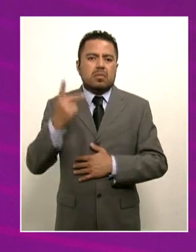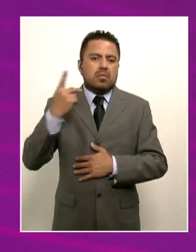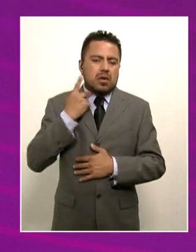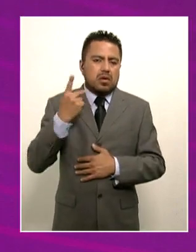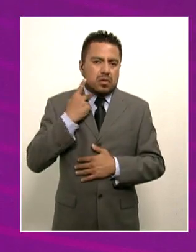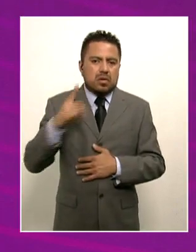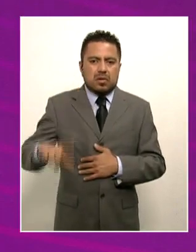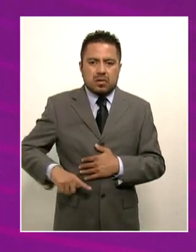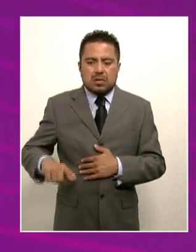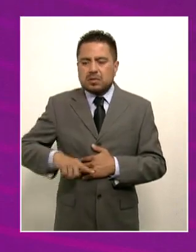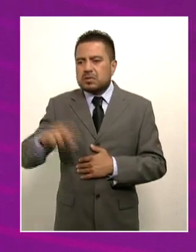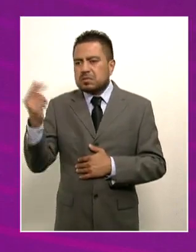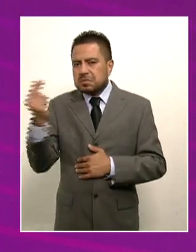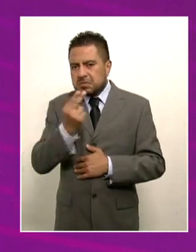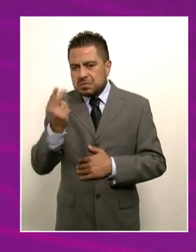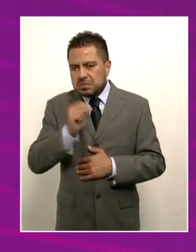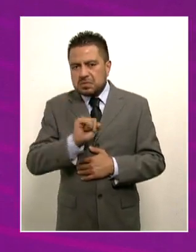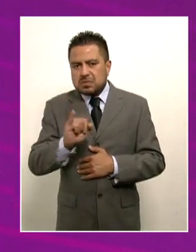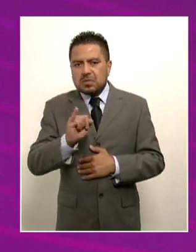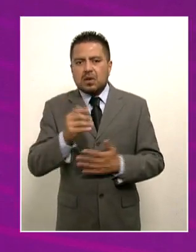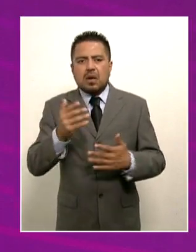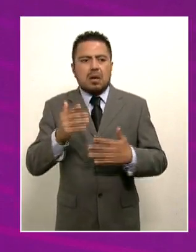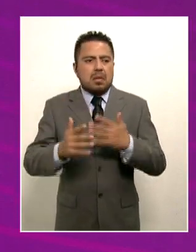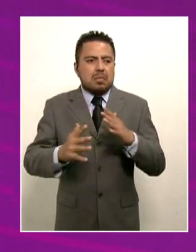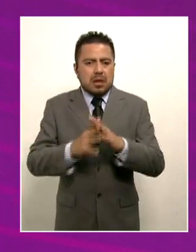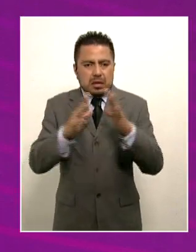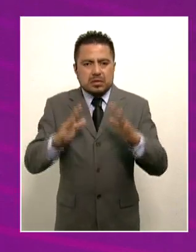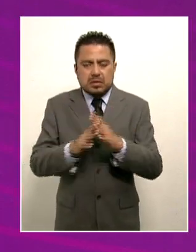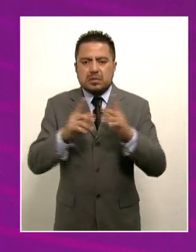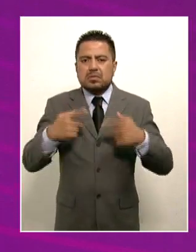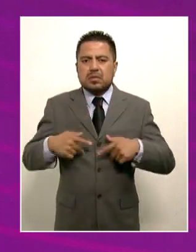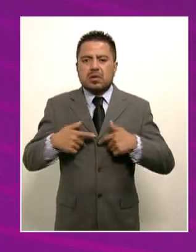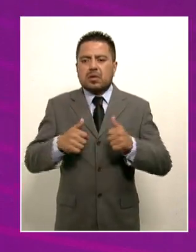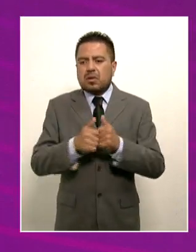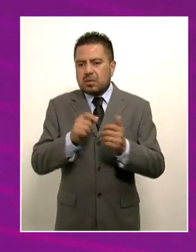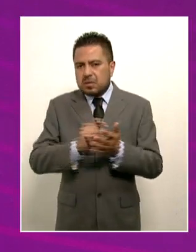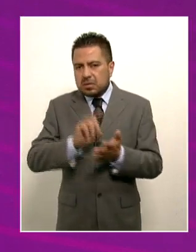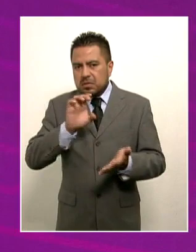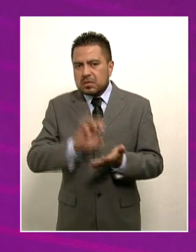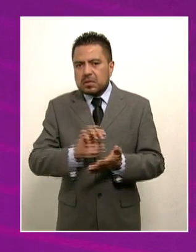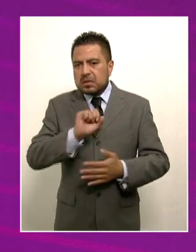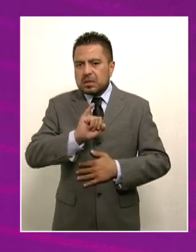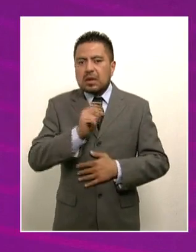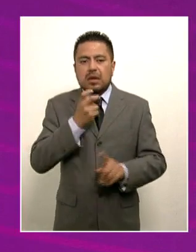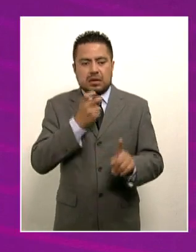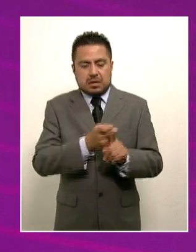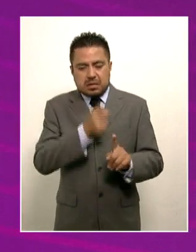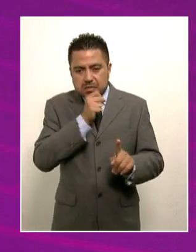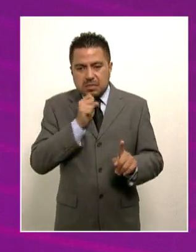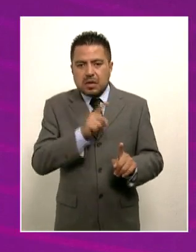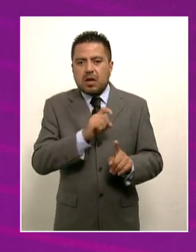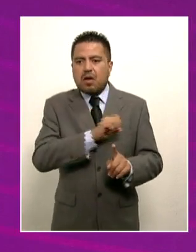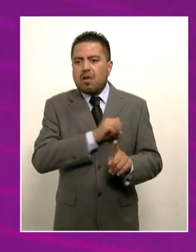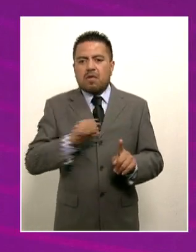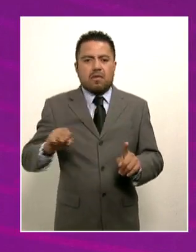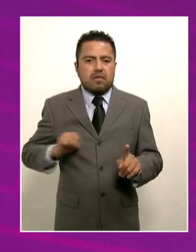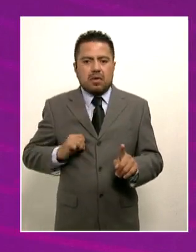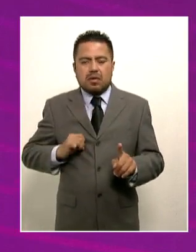públicas que son necesarias con participación de las personas con discapacidad, ¿no? Que eso es también una